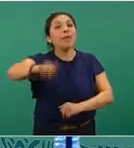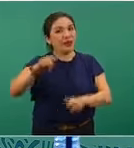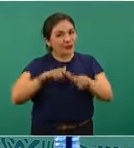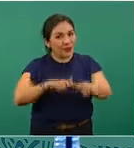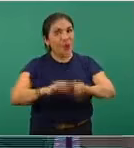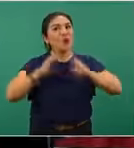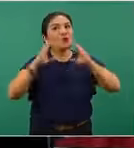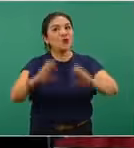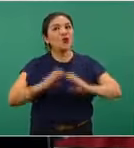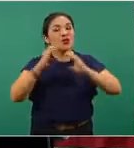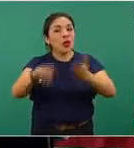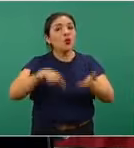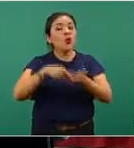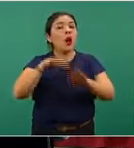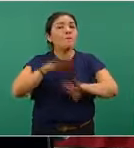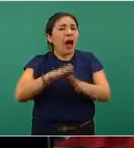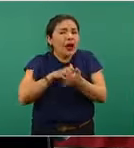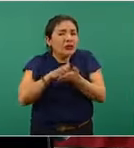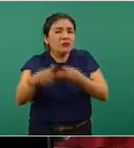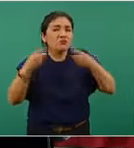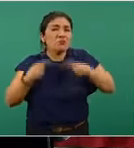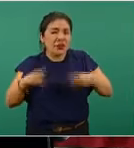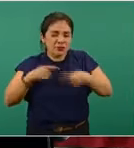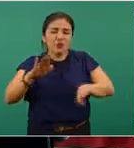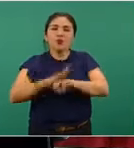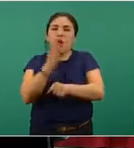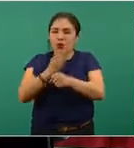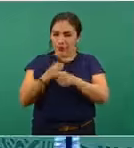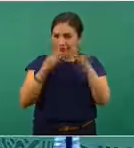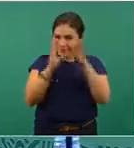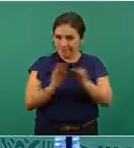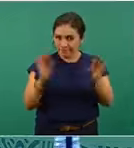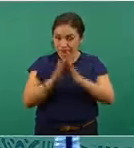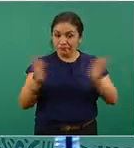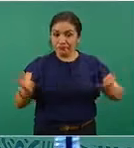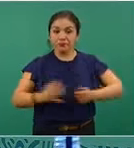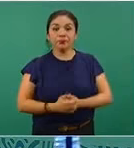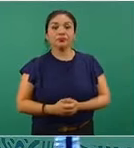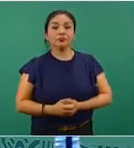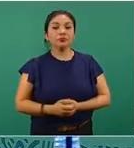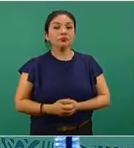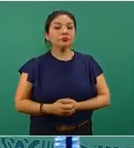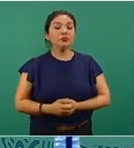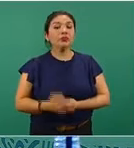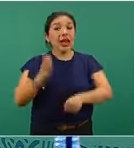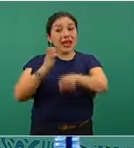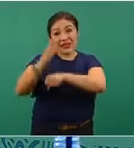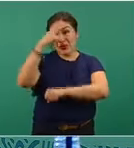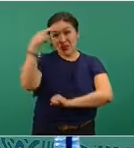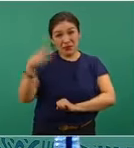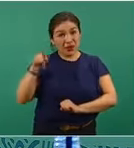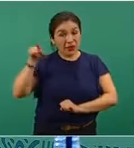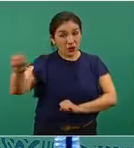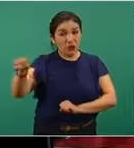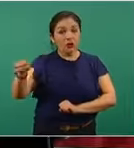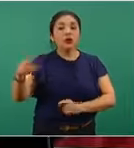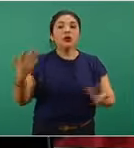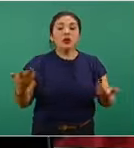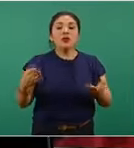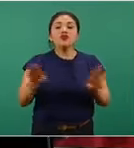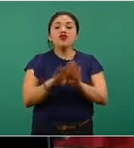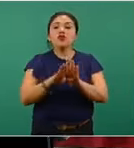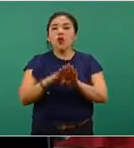cuidado con la zona más poblada, por lo que comentaremos enseguida. Comentario específico sobre el Estado de México. El